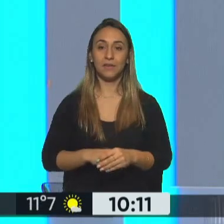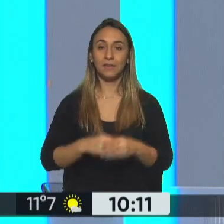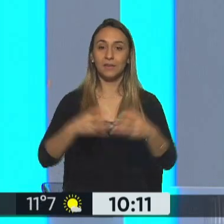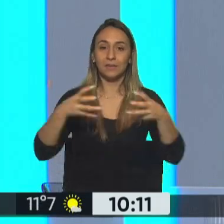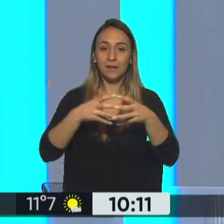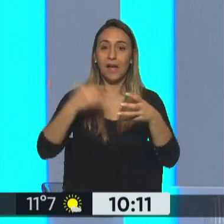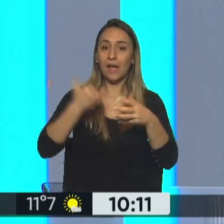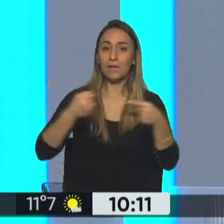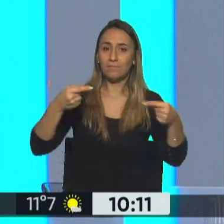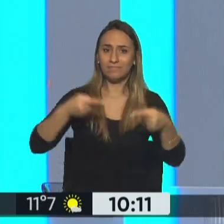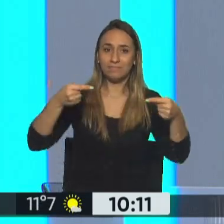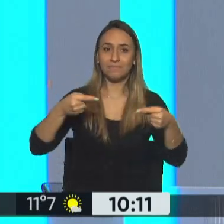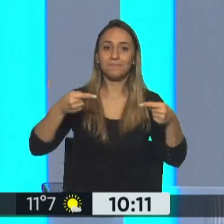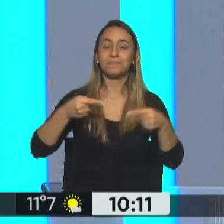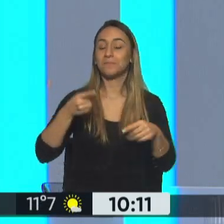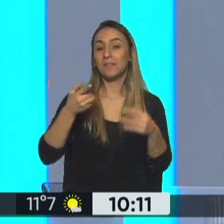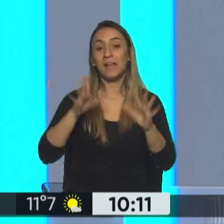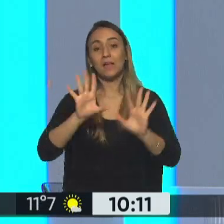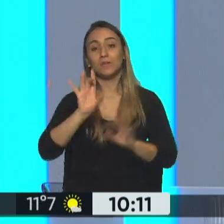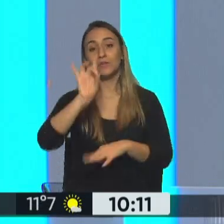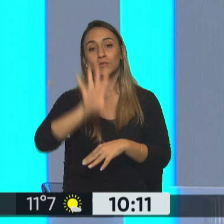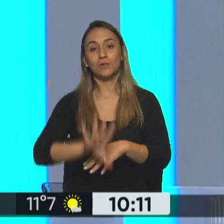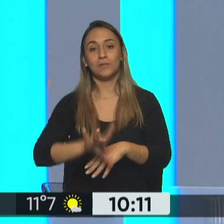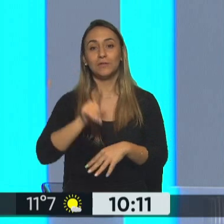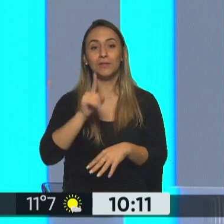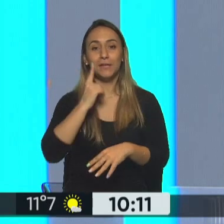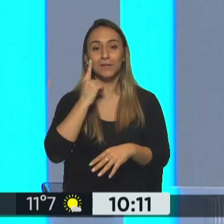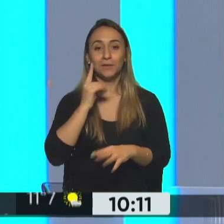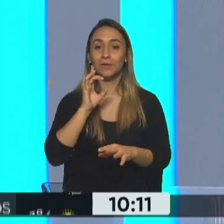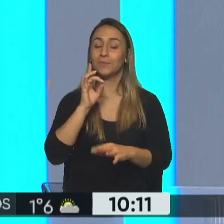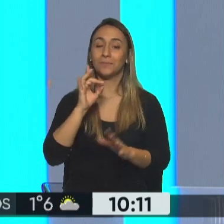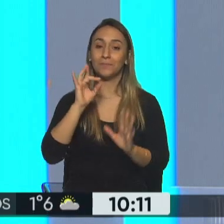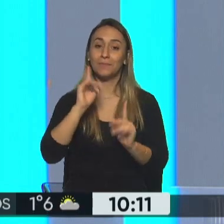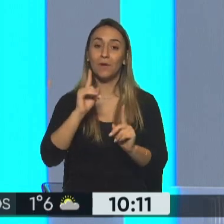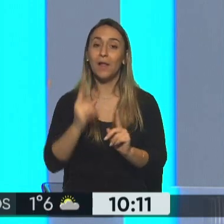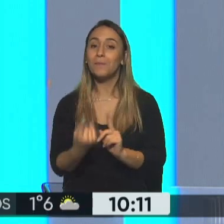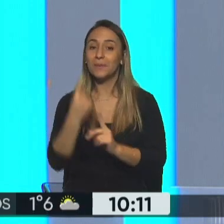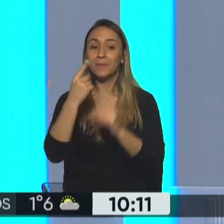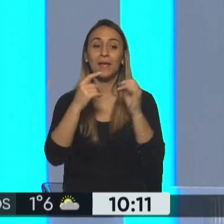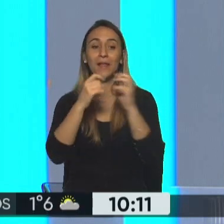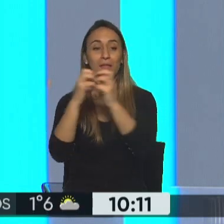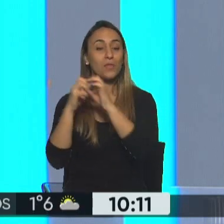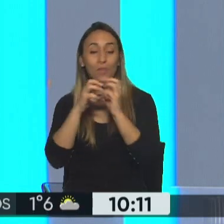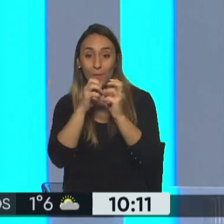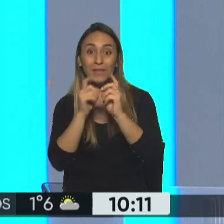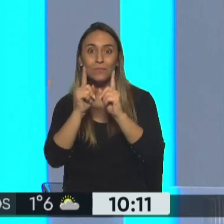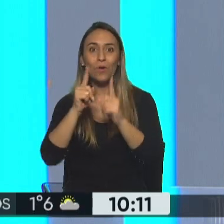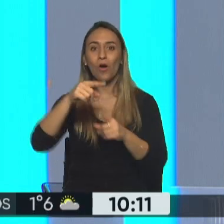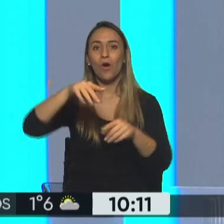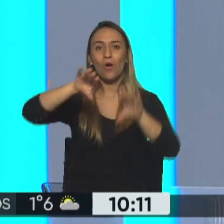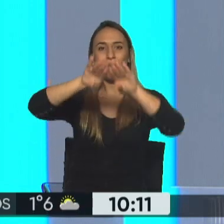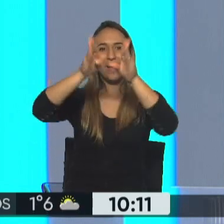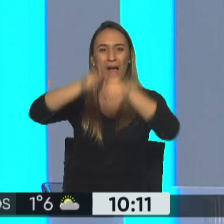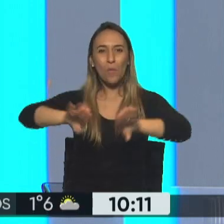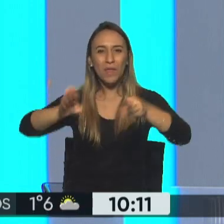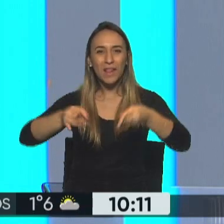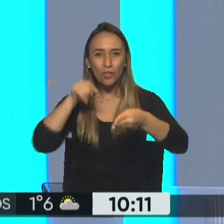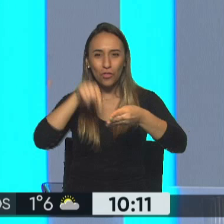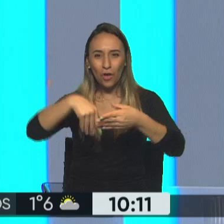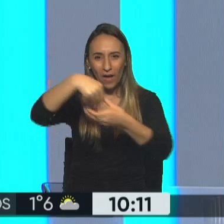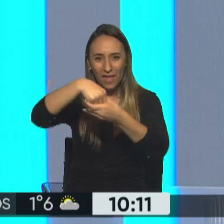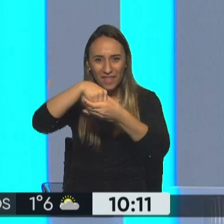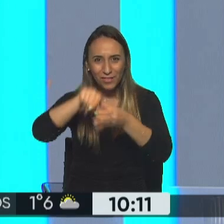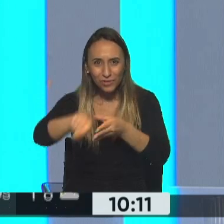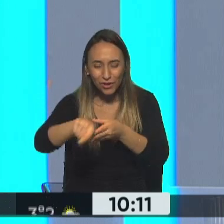Claro. No, o sea, tenemos obviamente desde los primeros debates que se hacen en el Cabildo, bueno, se nota claramente las diferentes